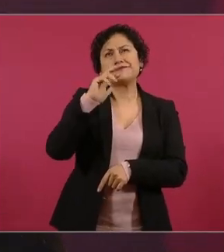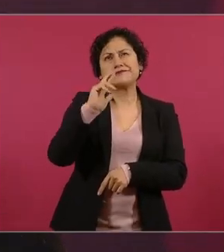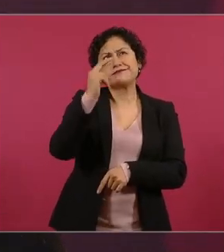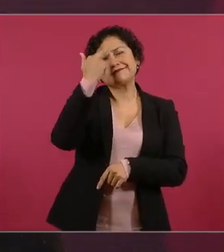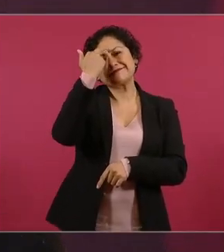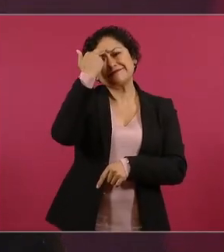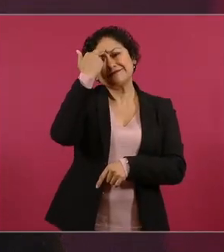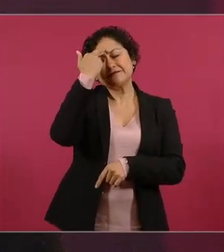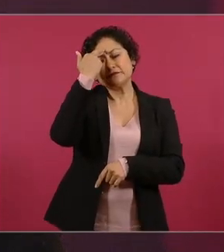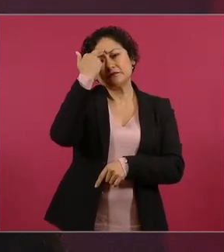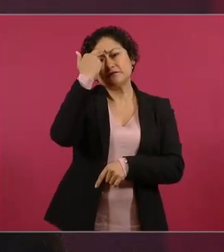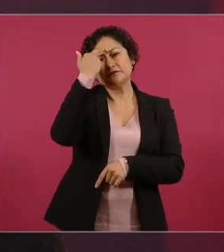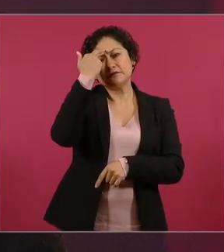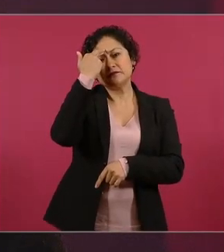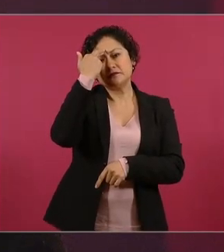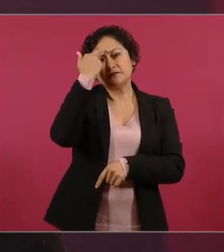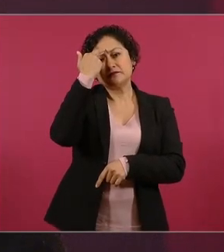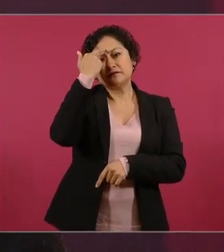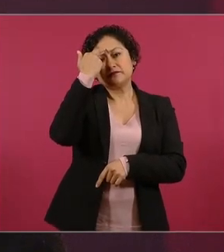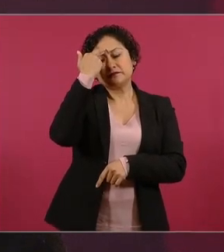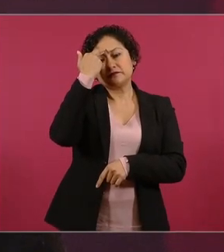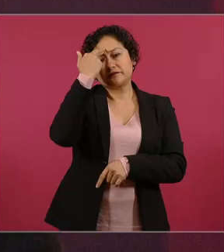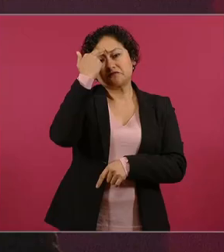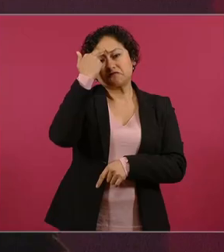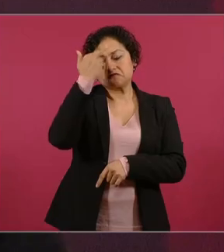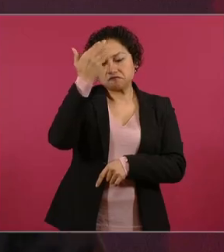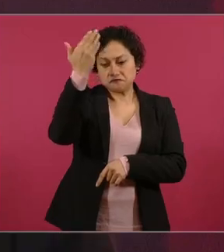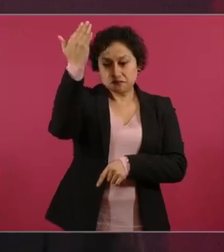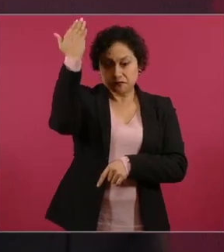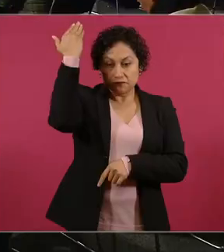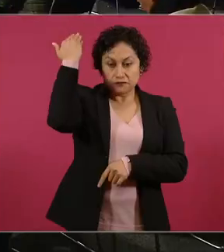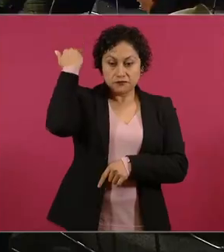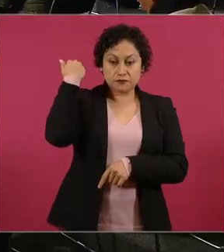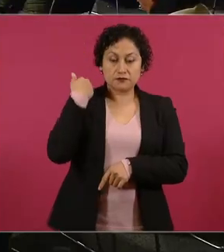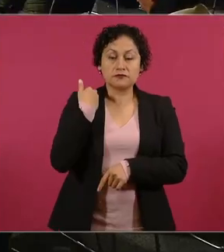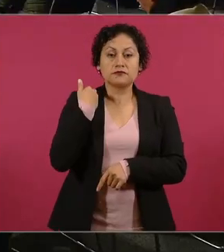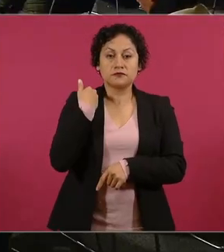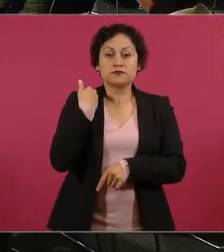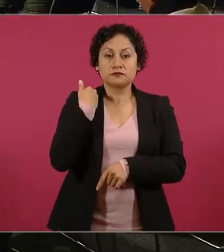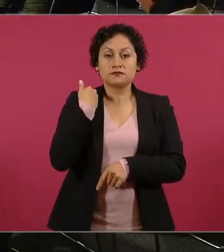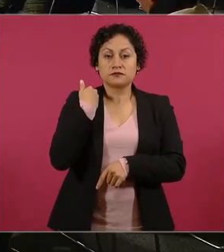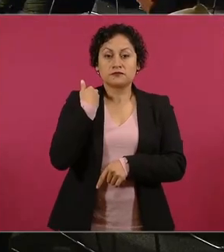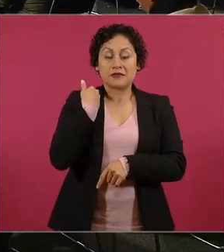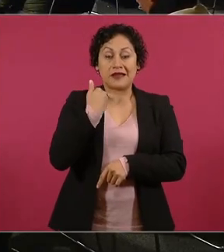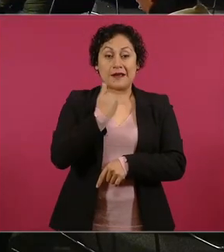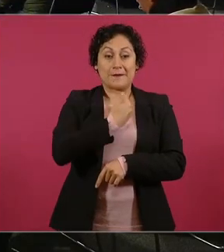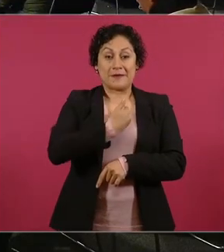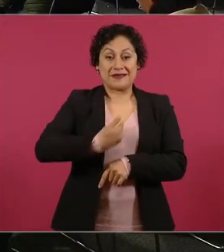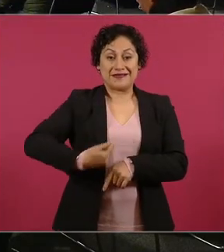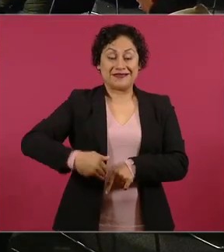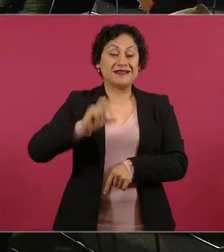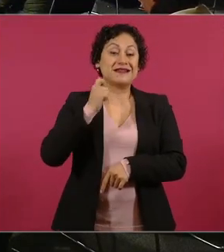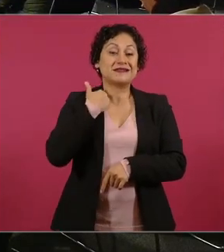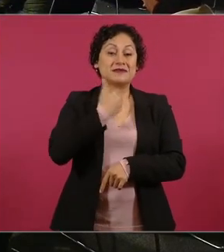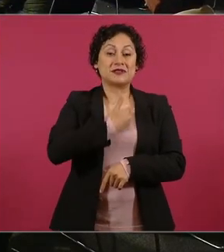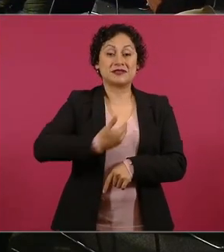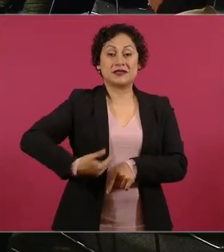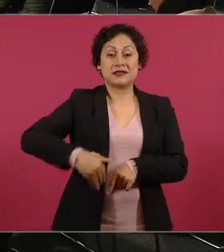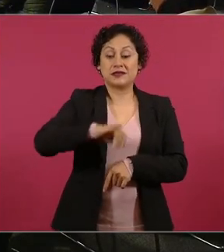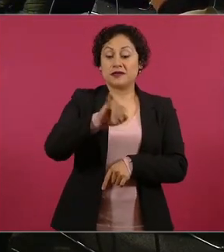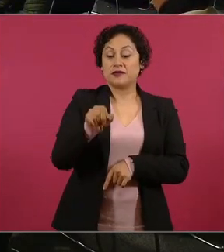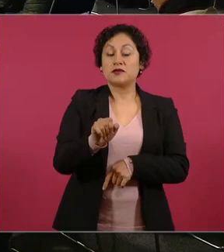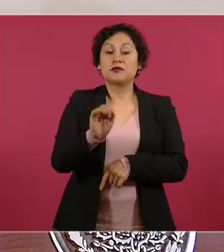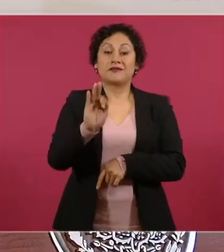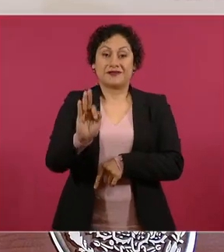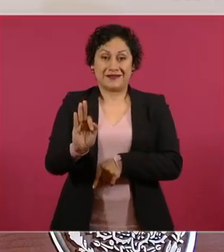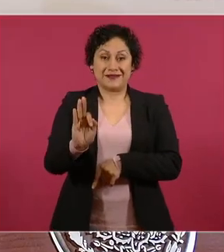la presidencia de John F. Kennedy, cuando la Alianza para el